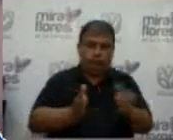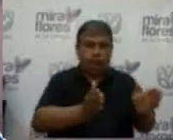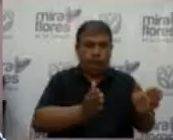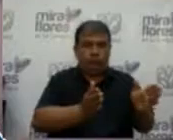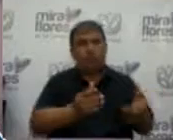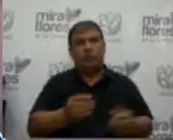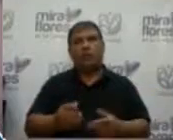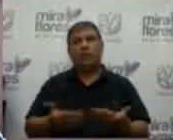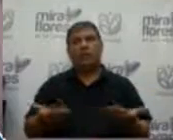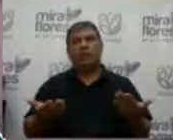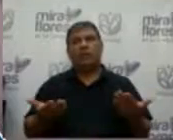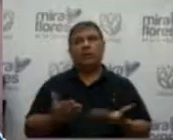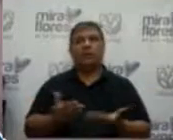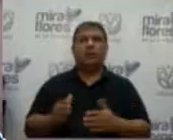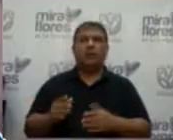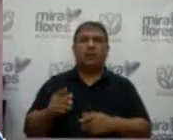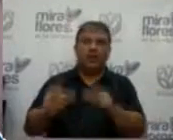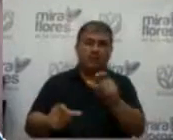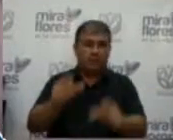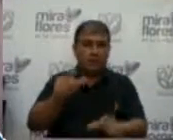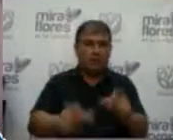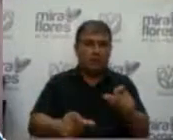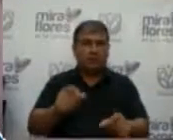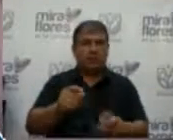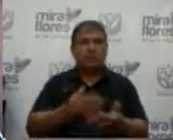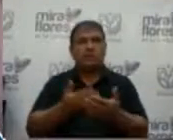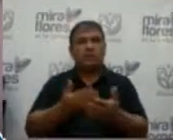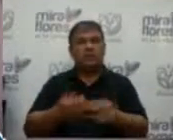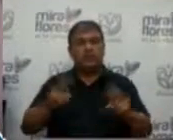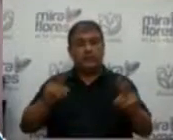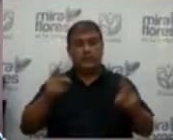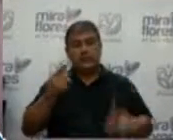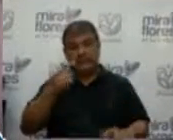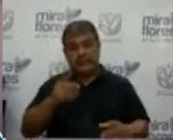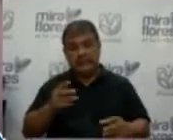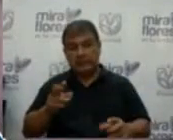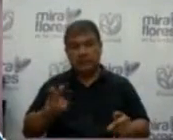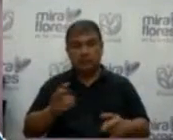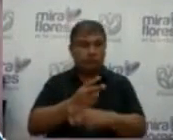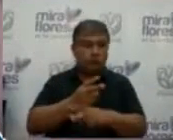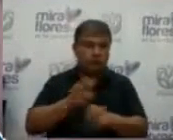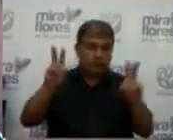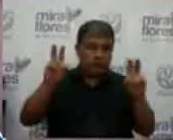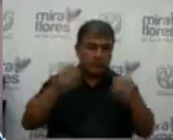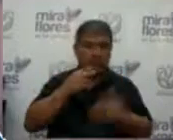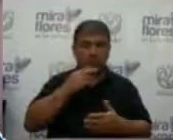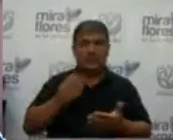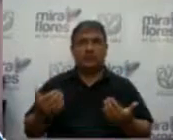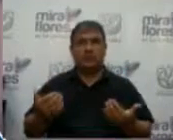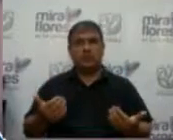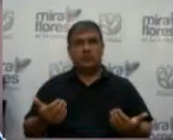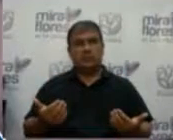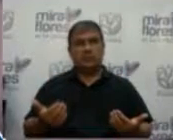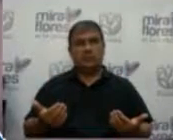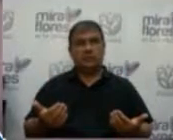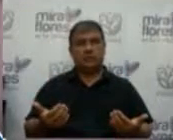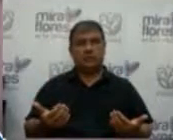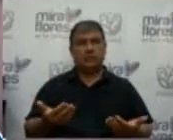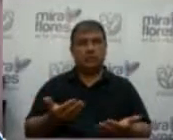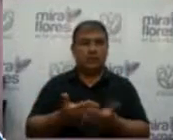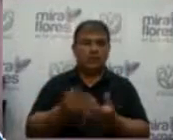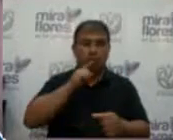desde la perspectiva ciudadana. Ojo que esto es un tema donde estamos apelando a